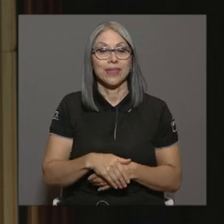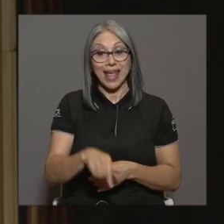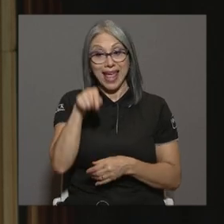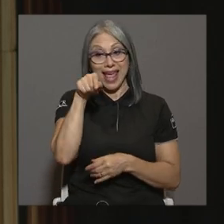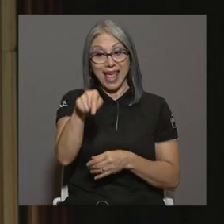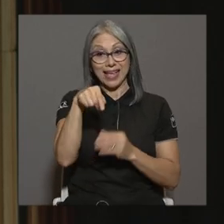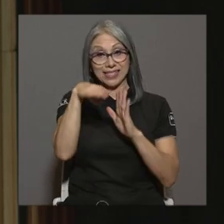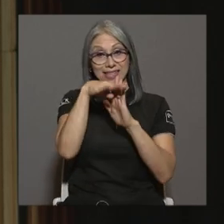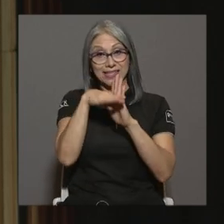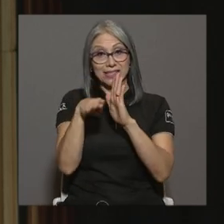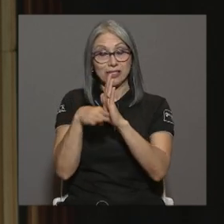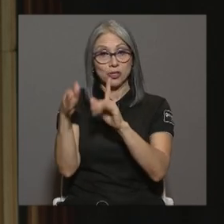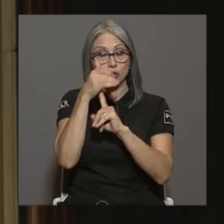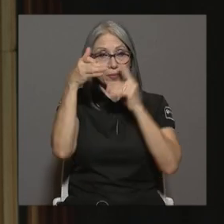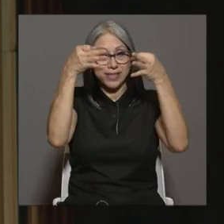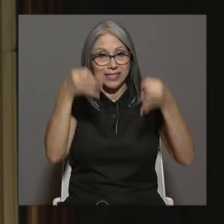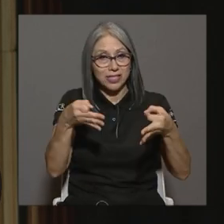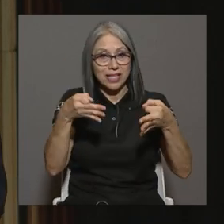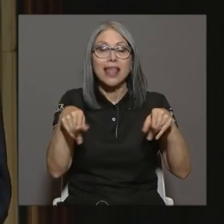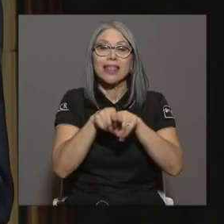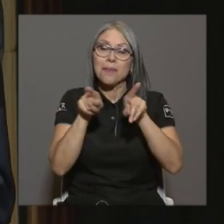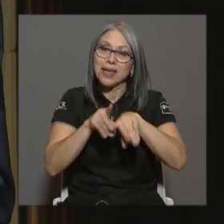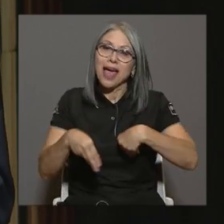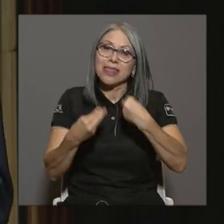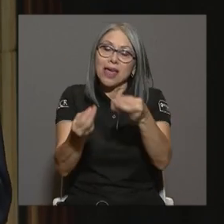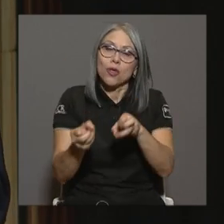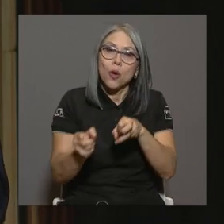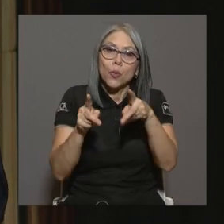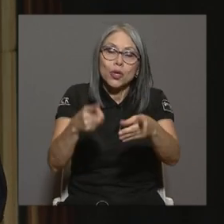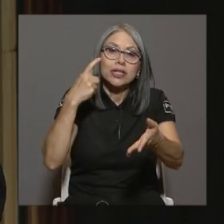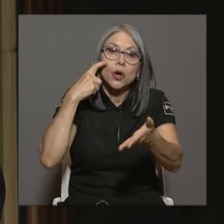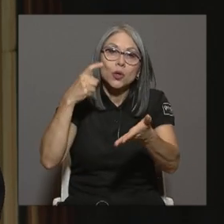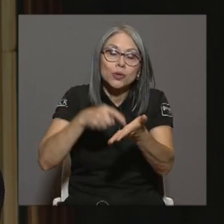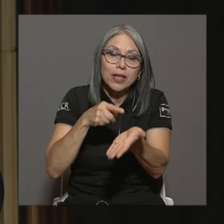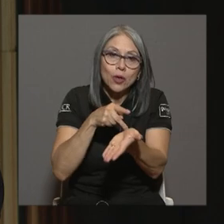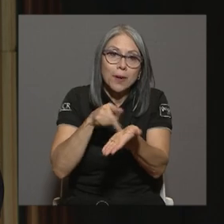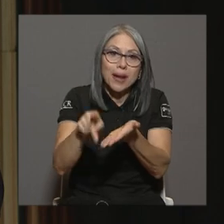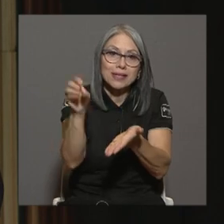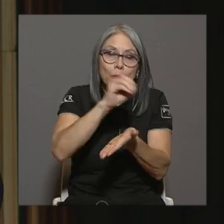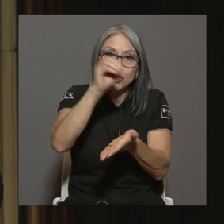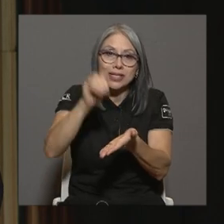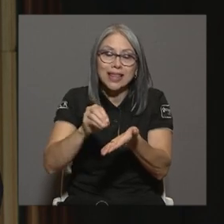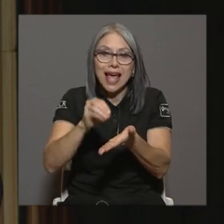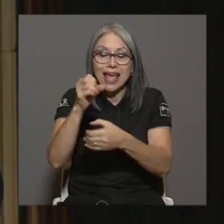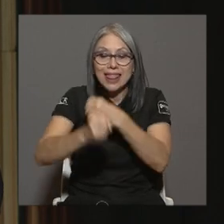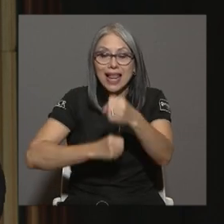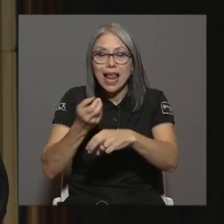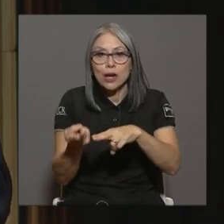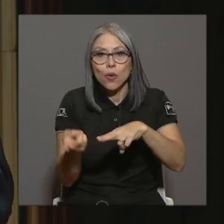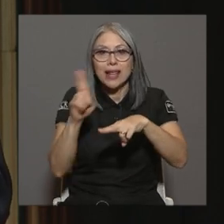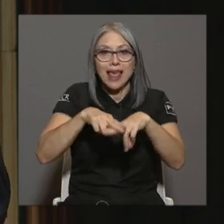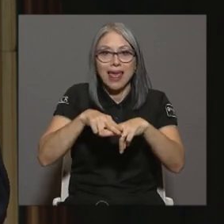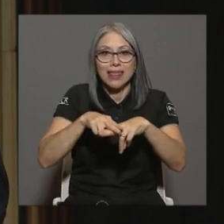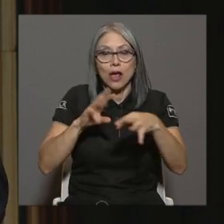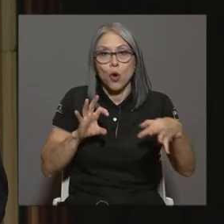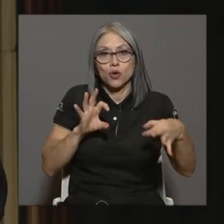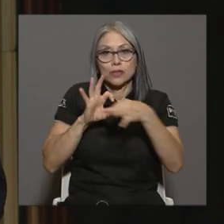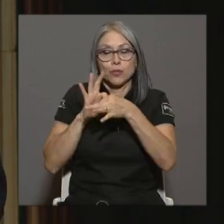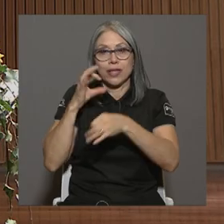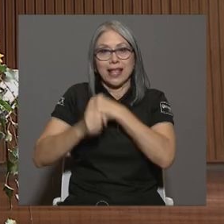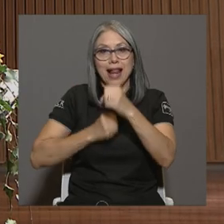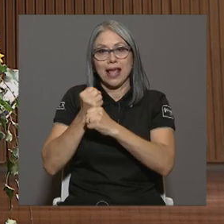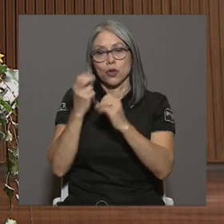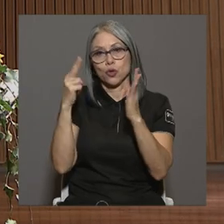medidas también han posibilitado el reconocimiento del pago del porcentaje de la anualidad correspondiente al